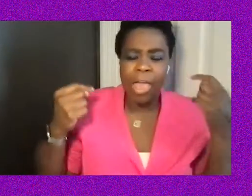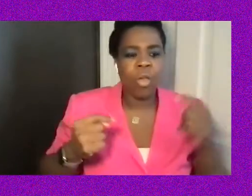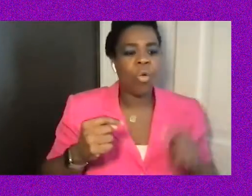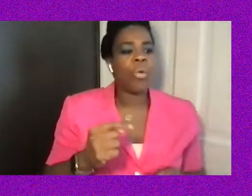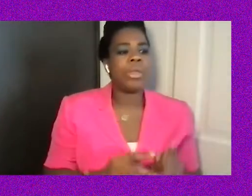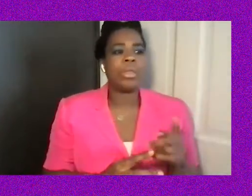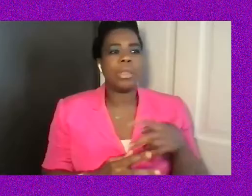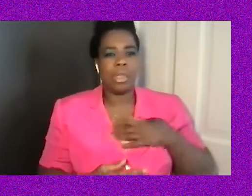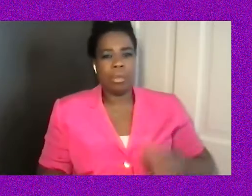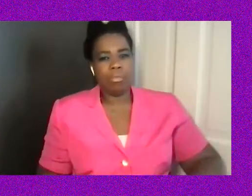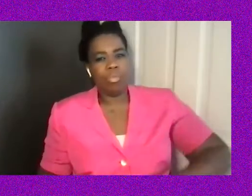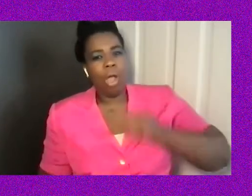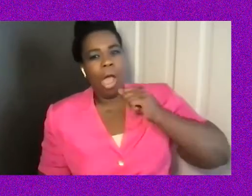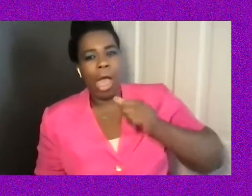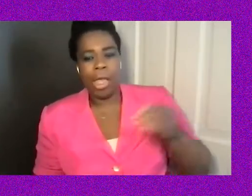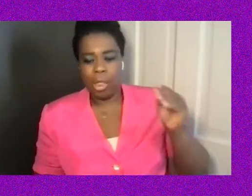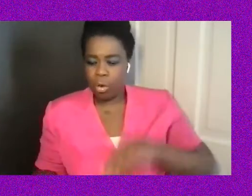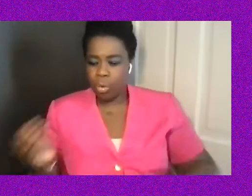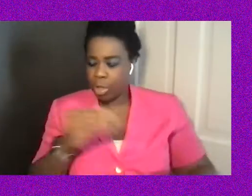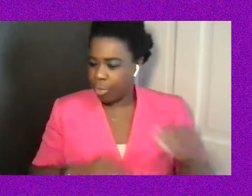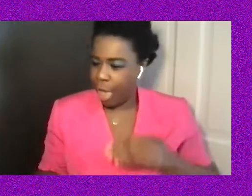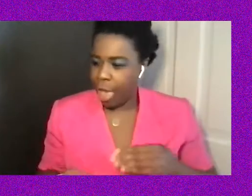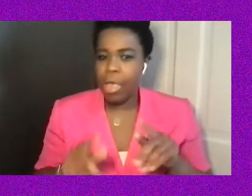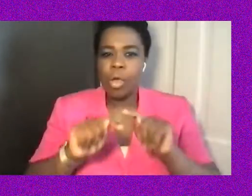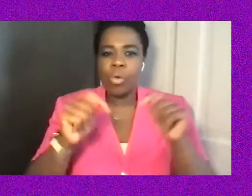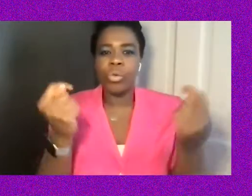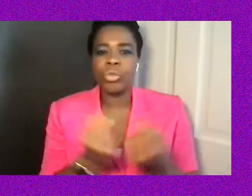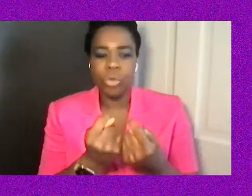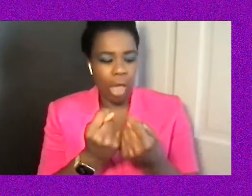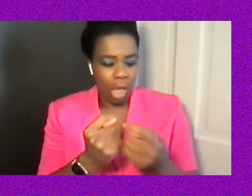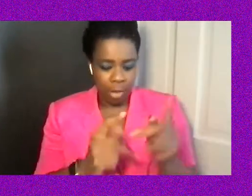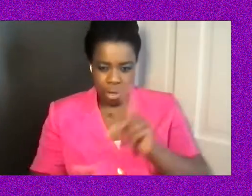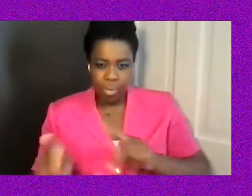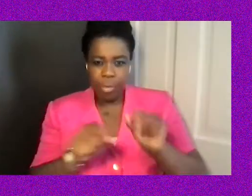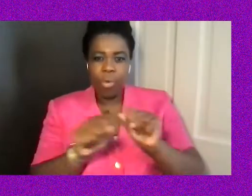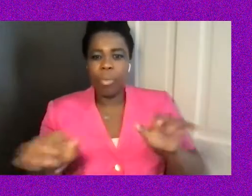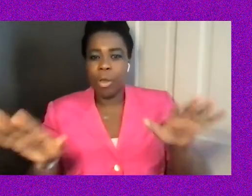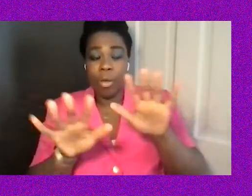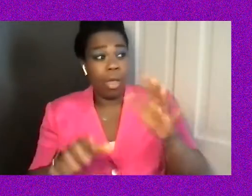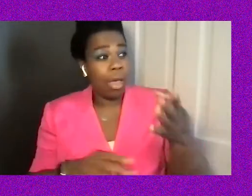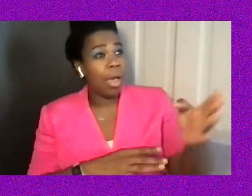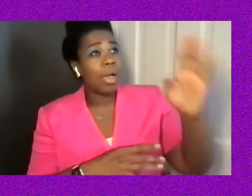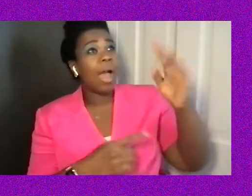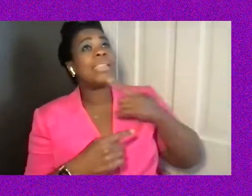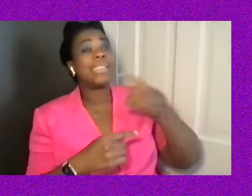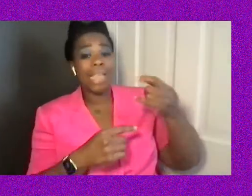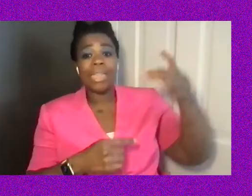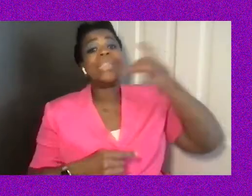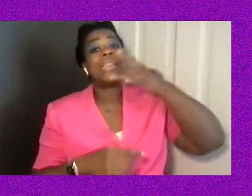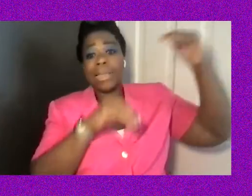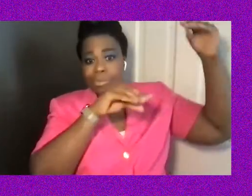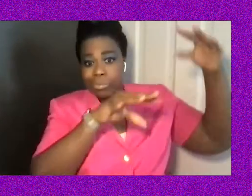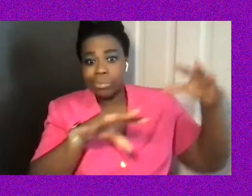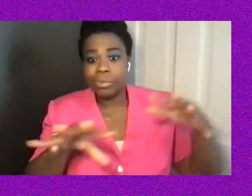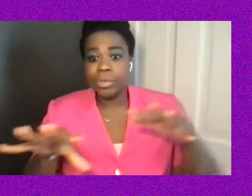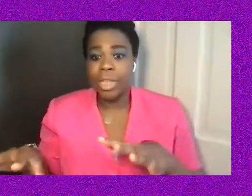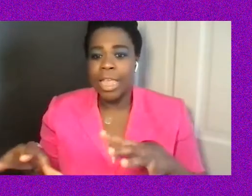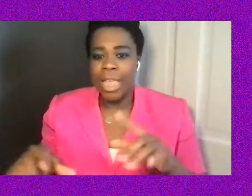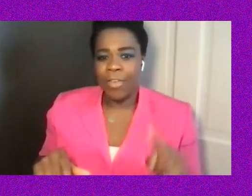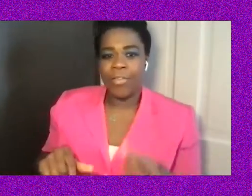Estamos aquí cómodos y con nuestra dignidad. Y orgullosos, un pueblo